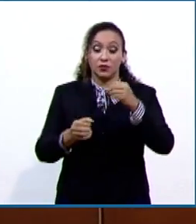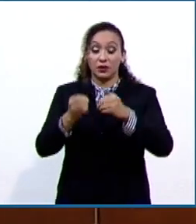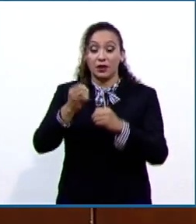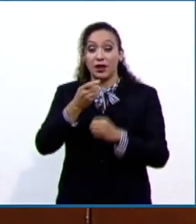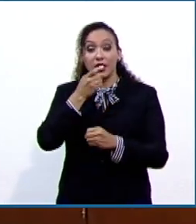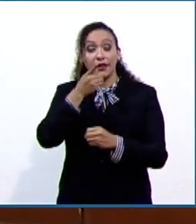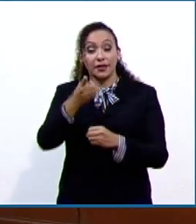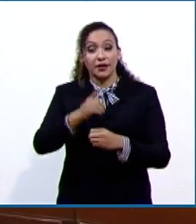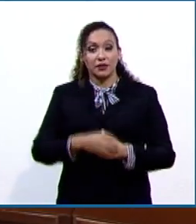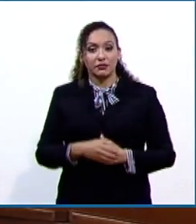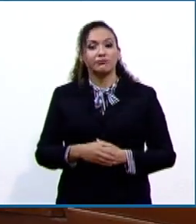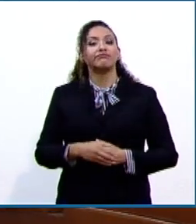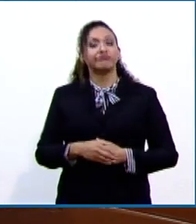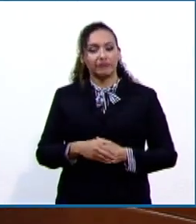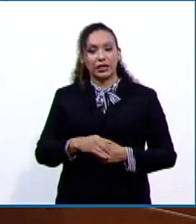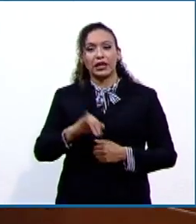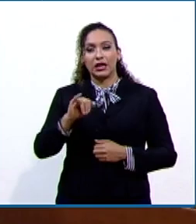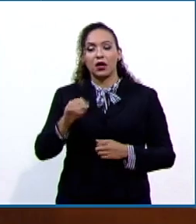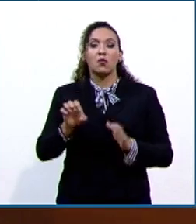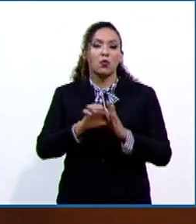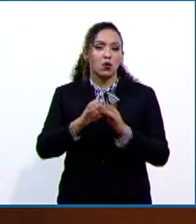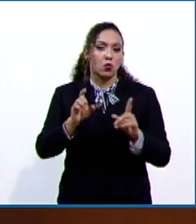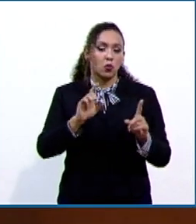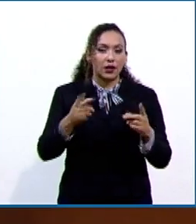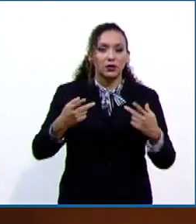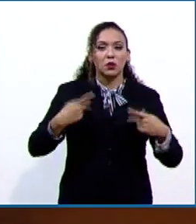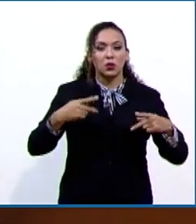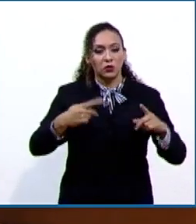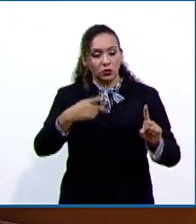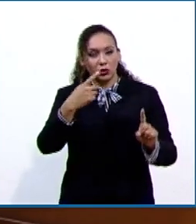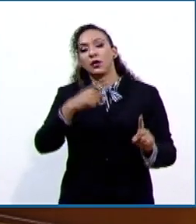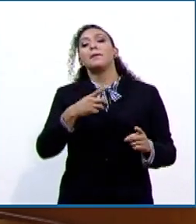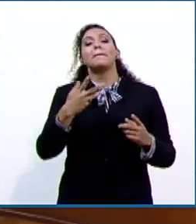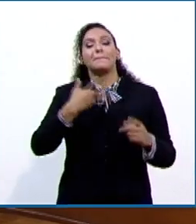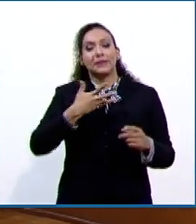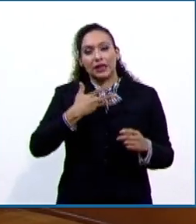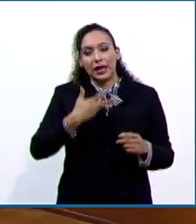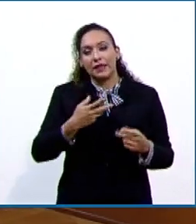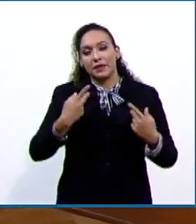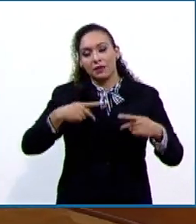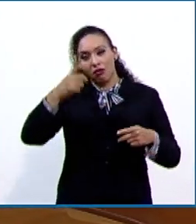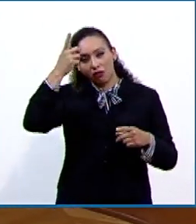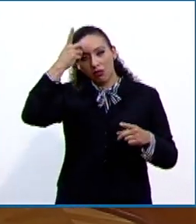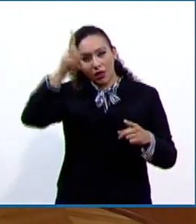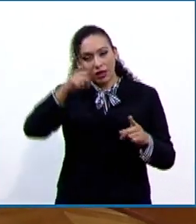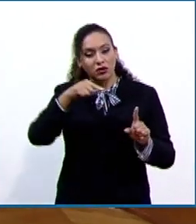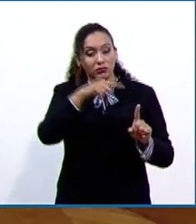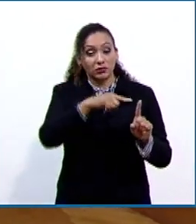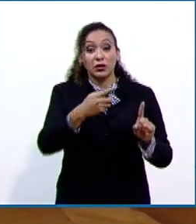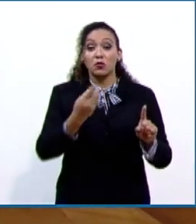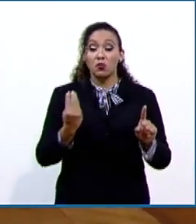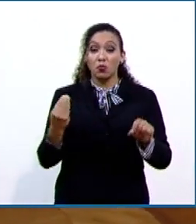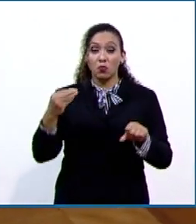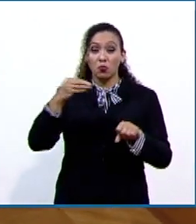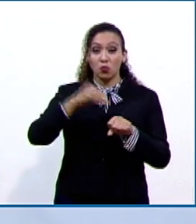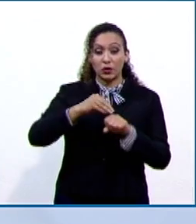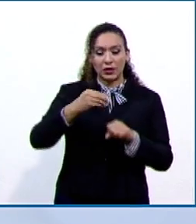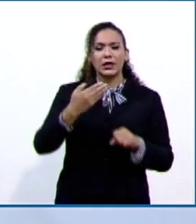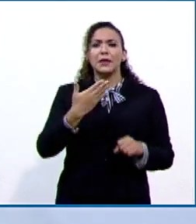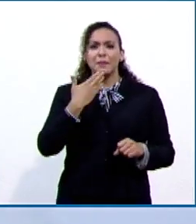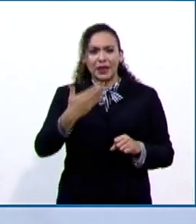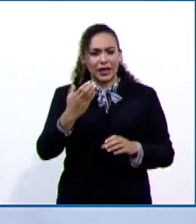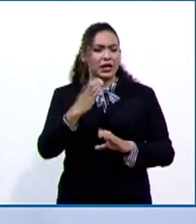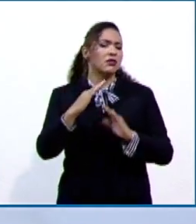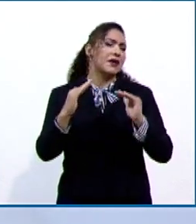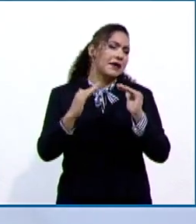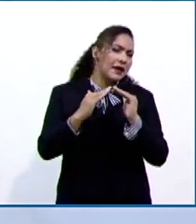deben prevalecer los derechos de propiedad y seguridad jurídica de los legítimos propietarios que inscriben correctamente sus bienes,